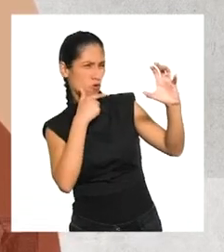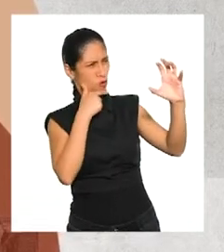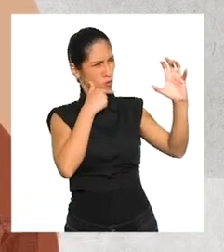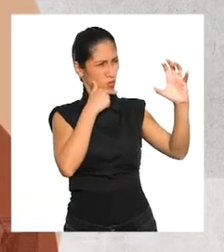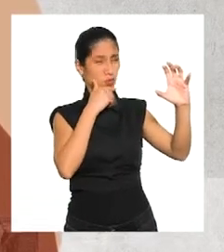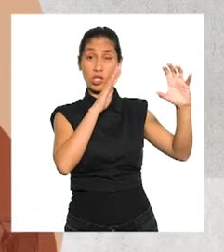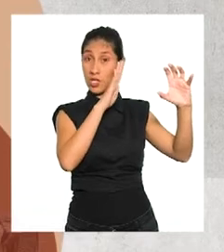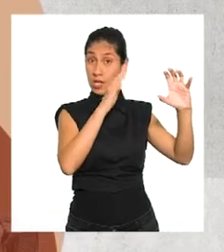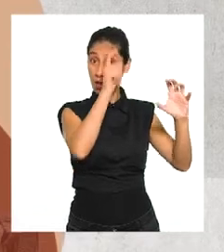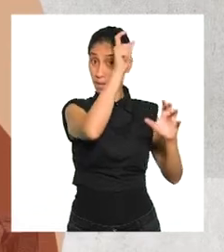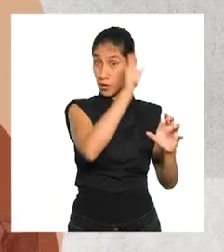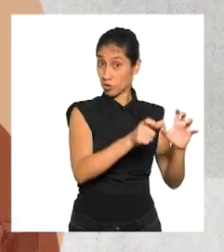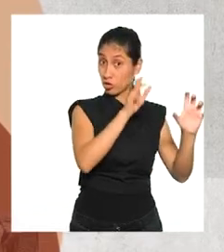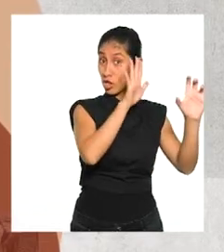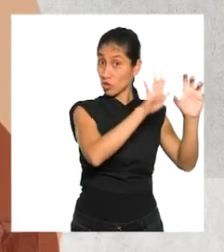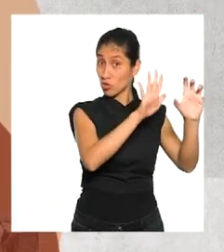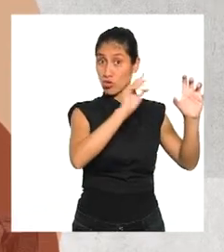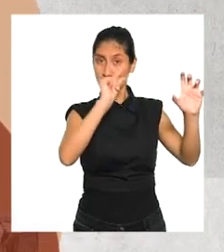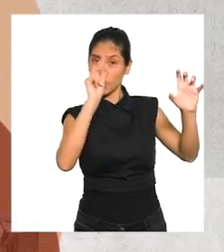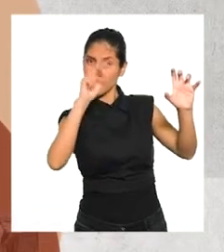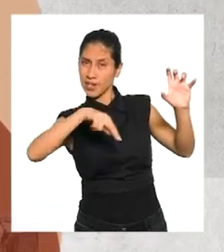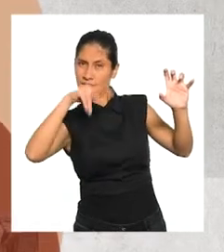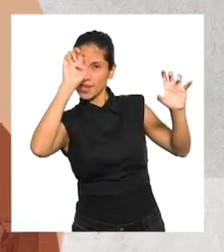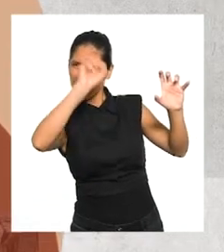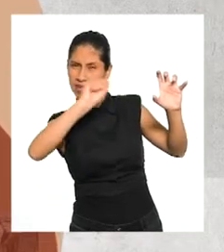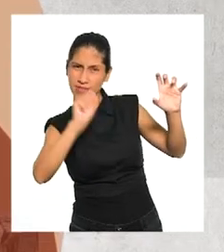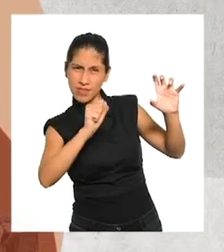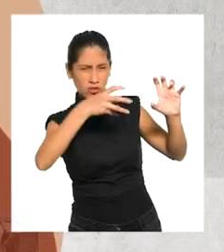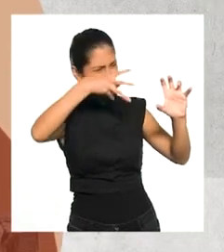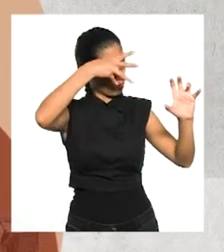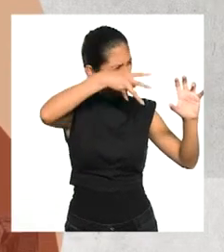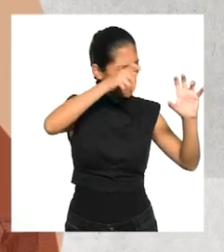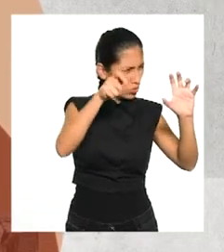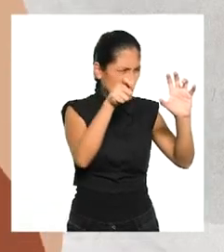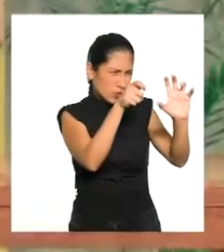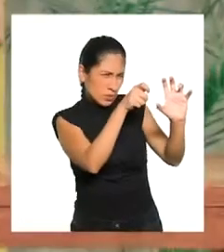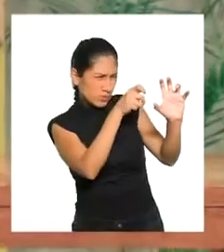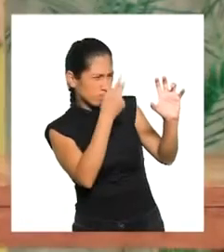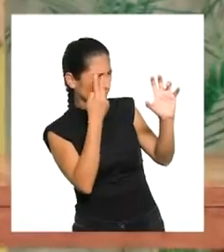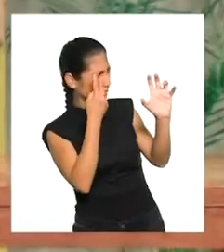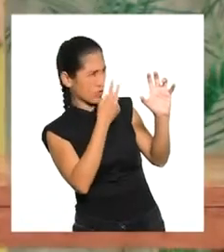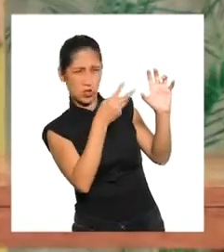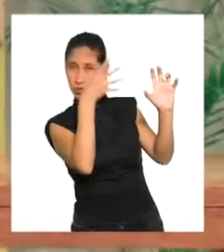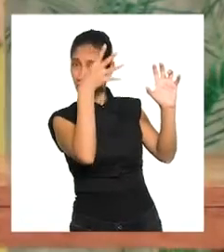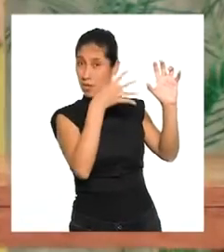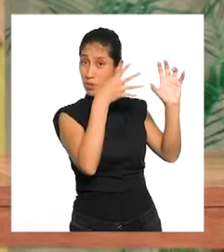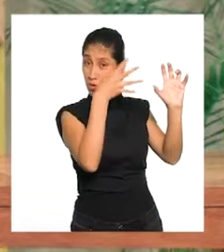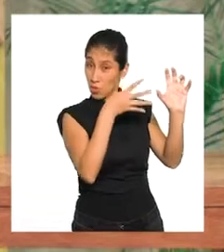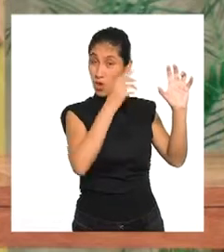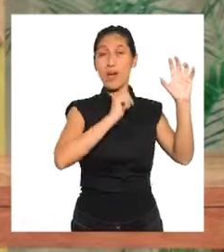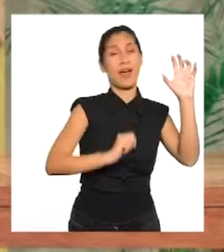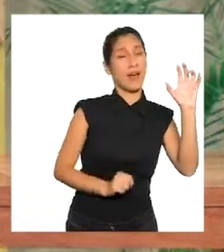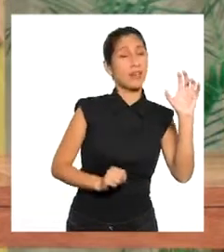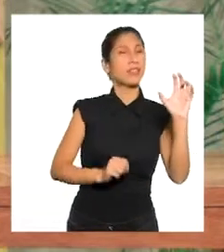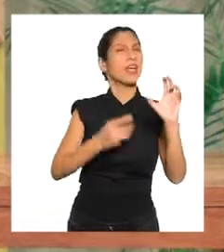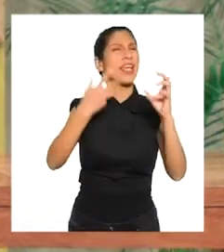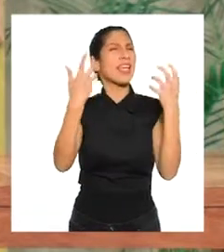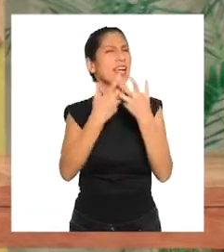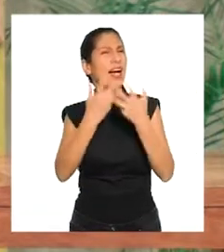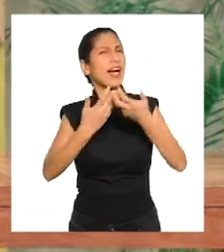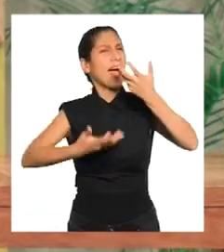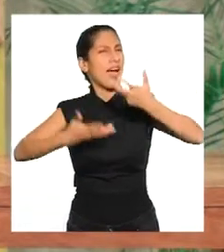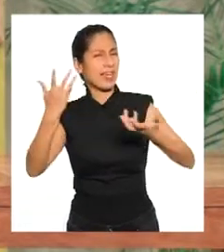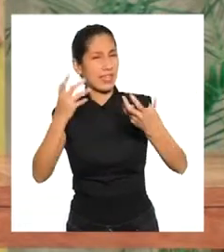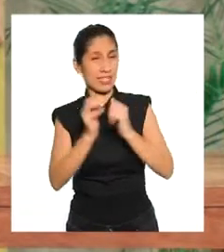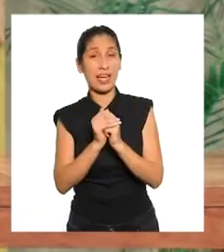los genes que son heredados sin alterar la secuencia de ADN. La epigenética se refiere entonces